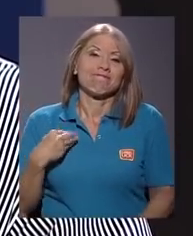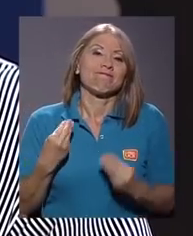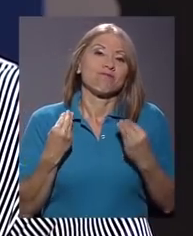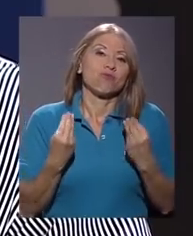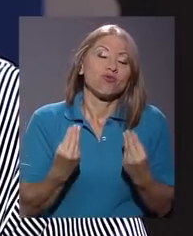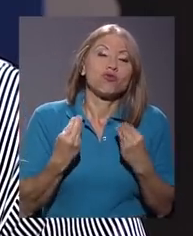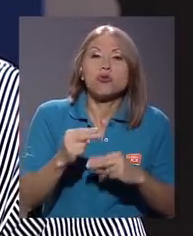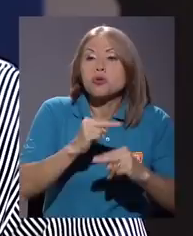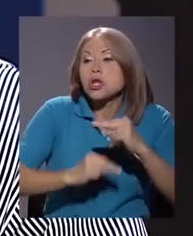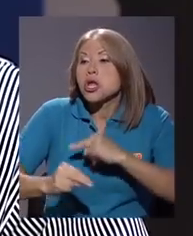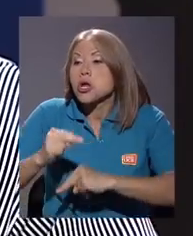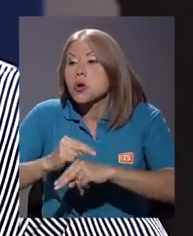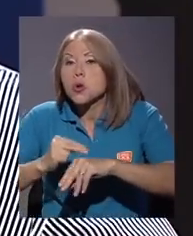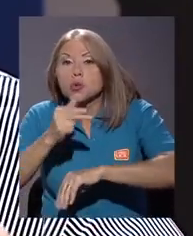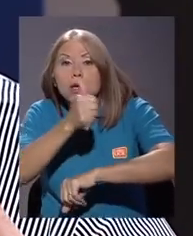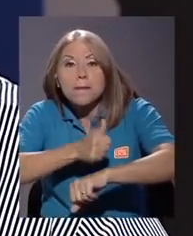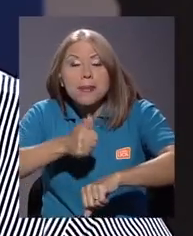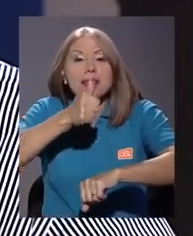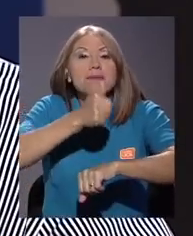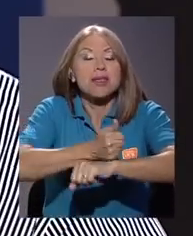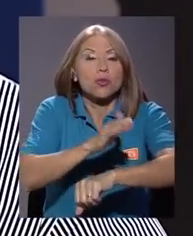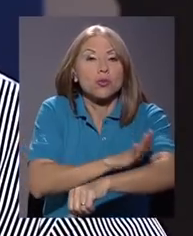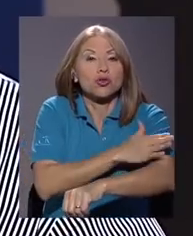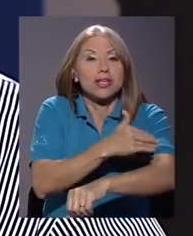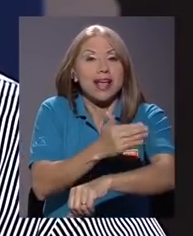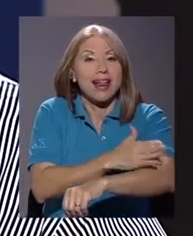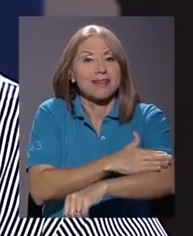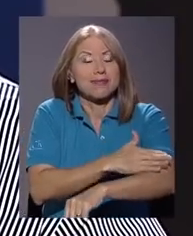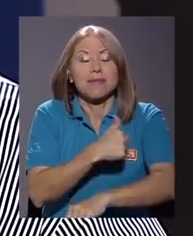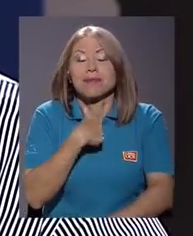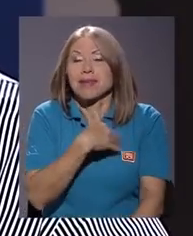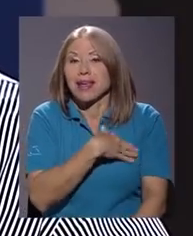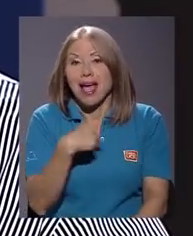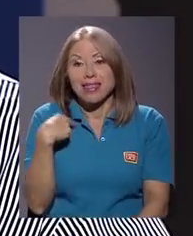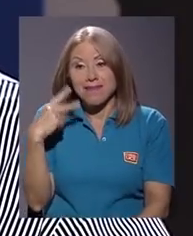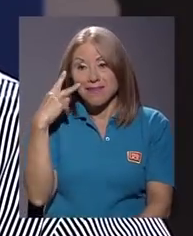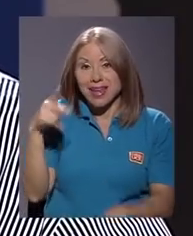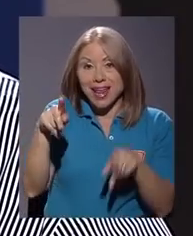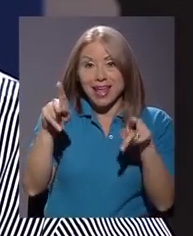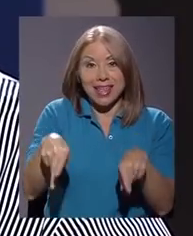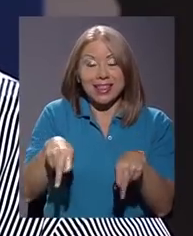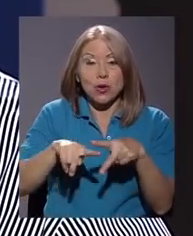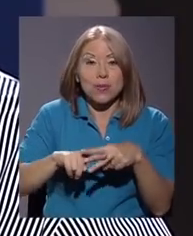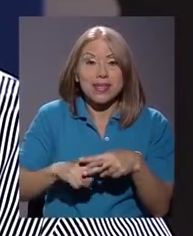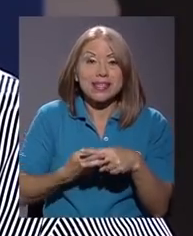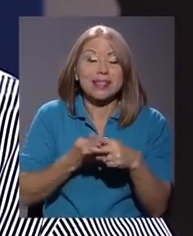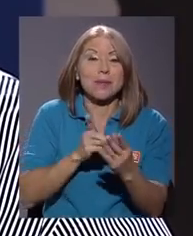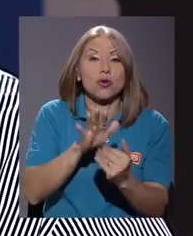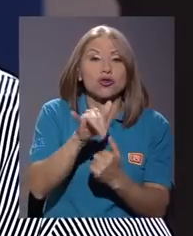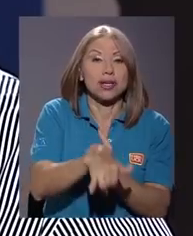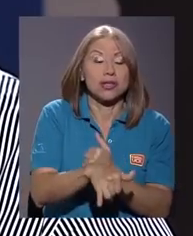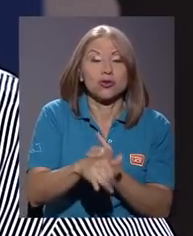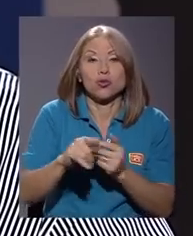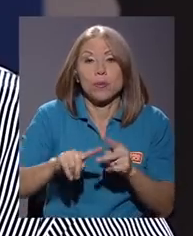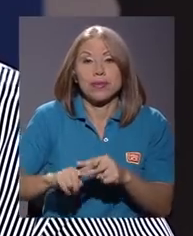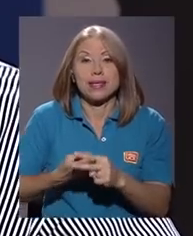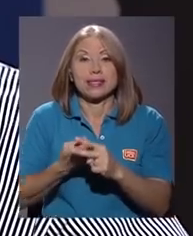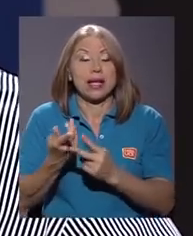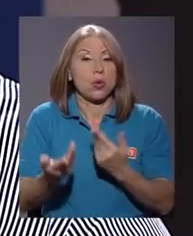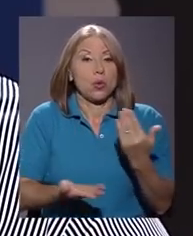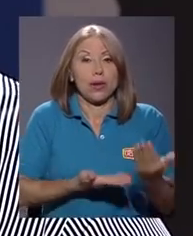musical en general a mí me encanta ver como la gente empieza proyectos y colaboraciones verdad Y a mí me